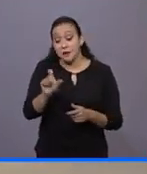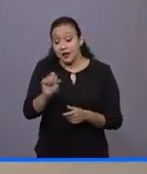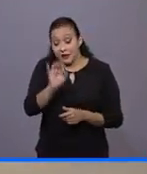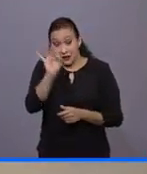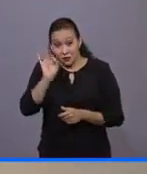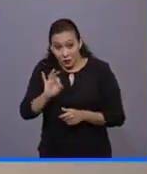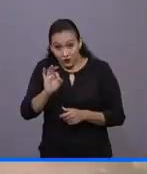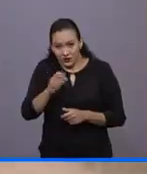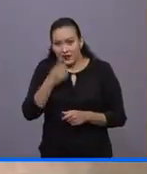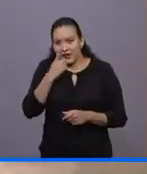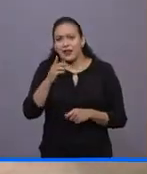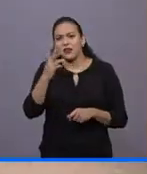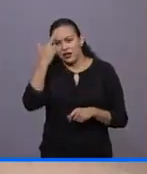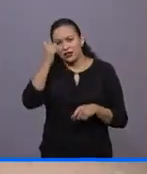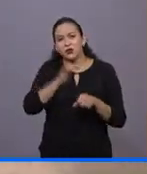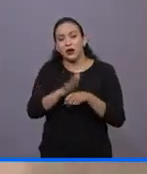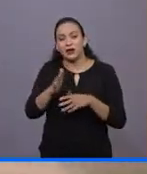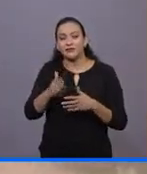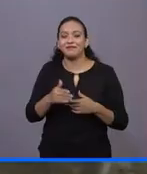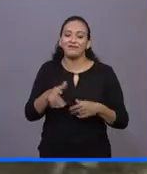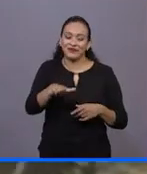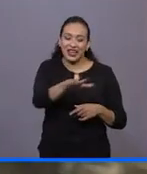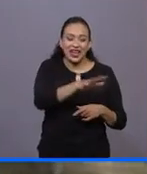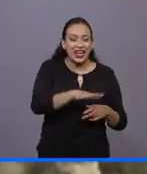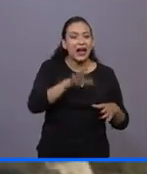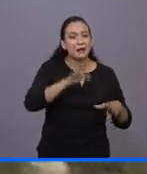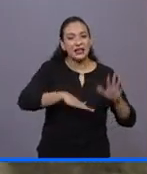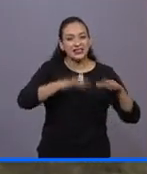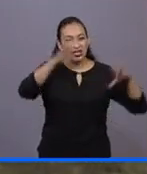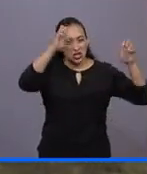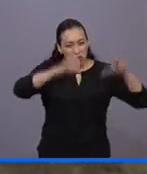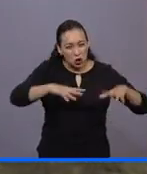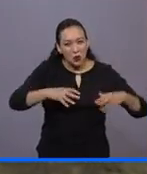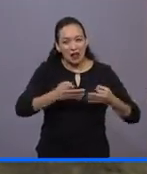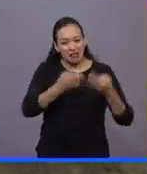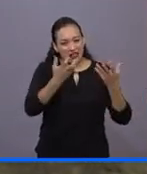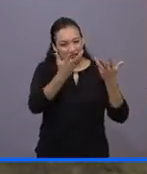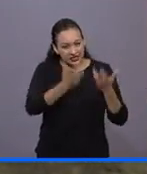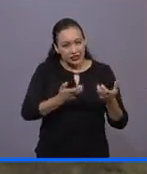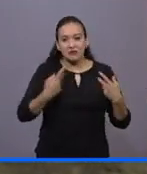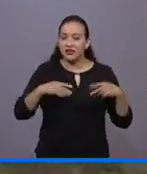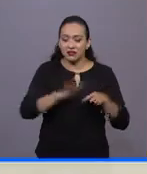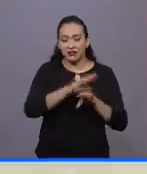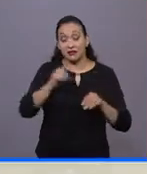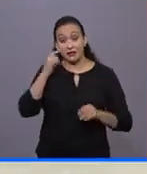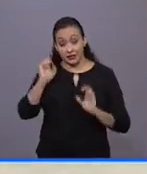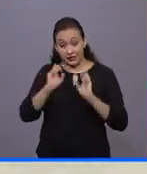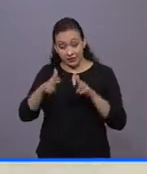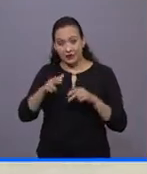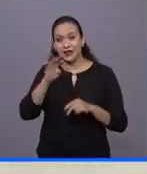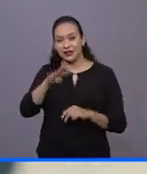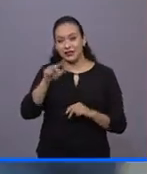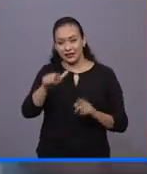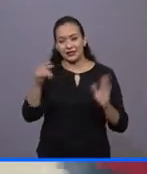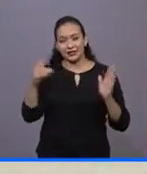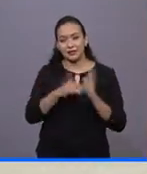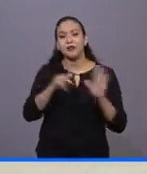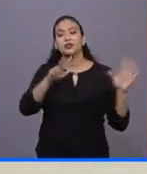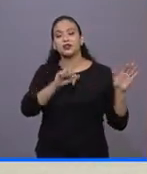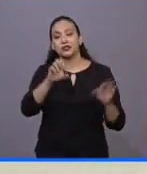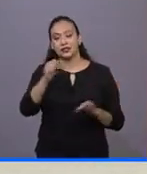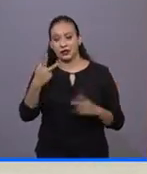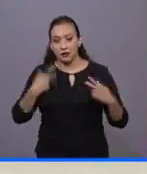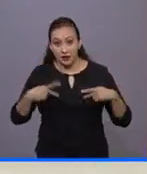20% respondieron a causas sociales o desastres naturales. En el caso de Chiapas, 17.860